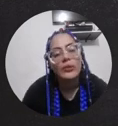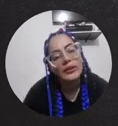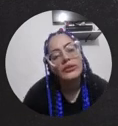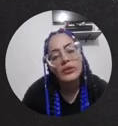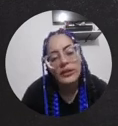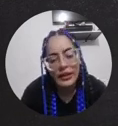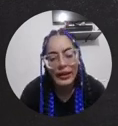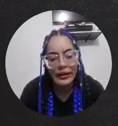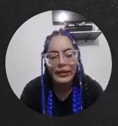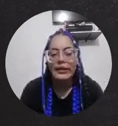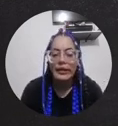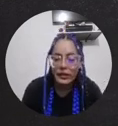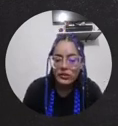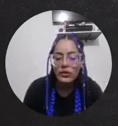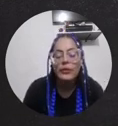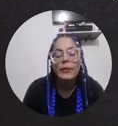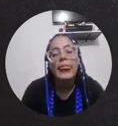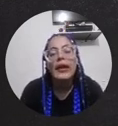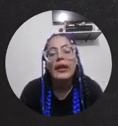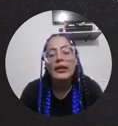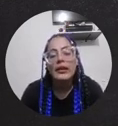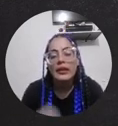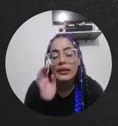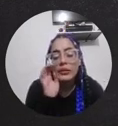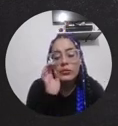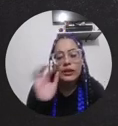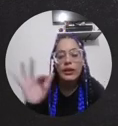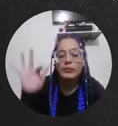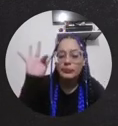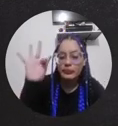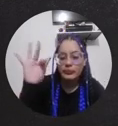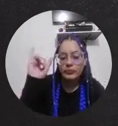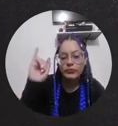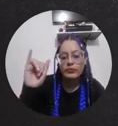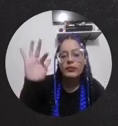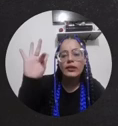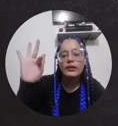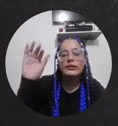emitidos por la Tesorería General de la Nación. Y tenemos la